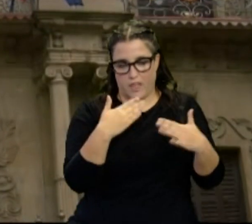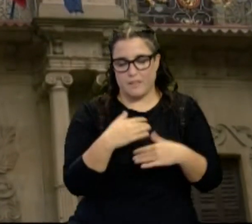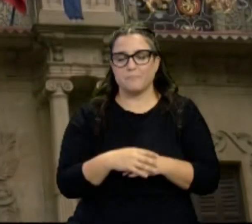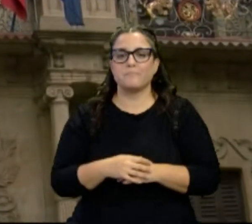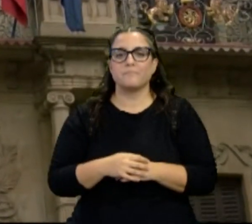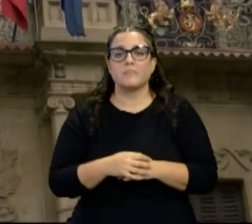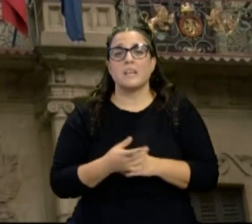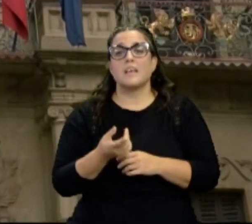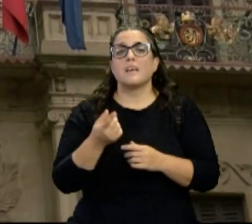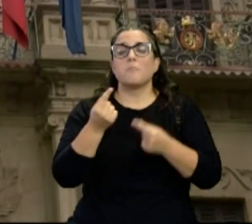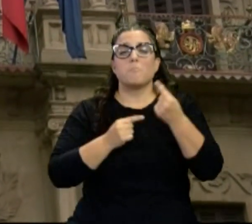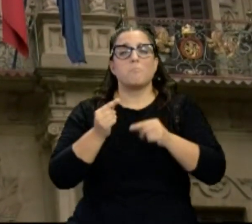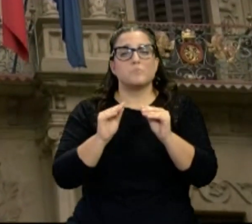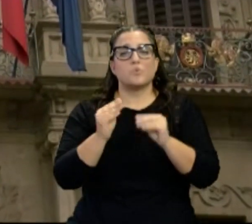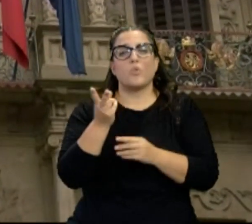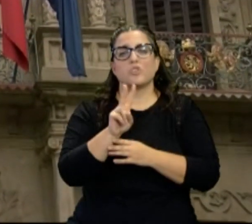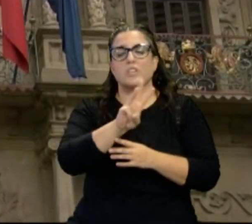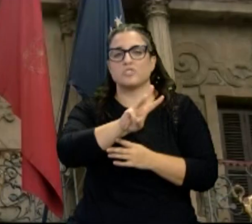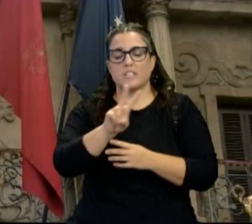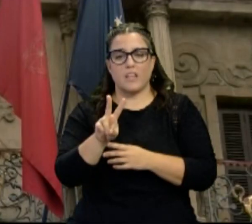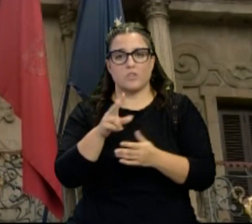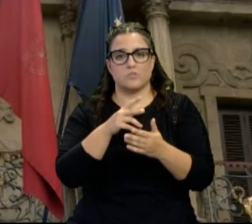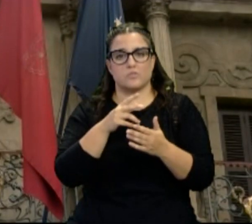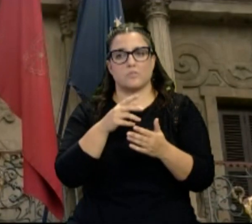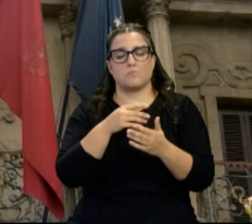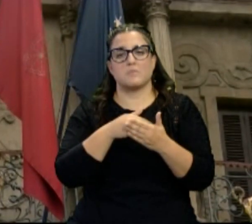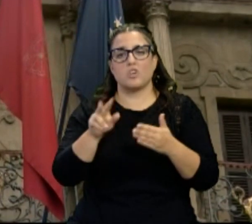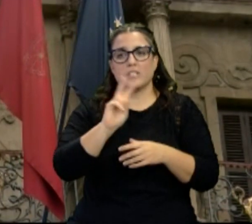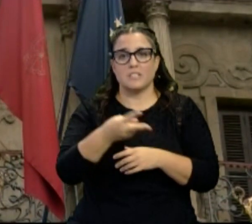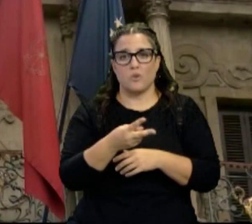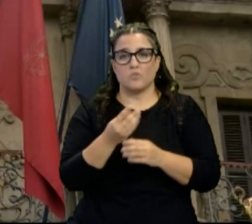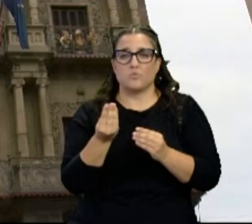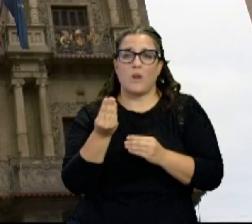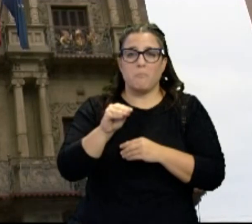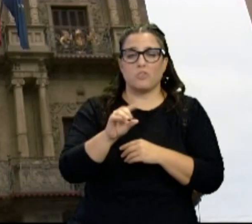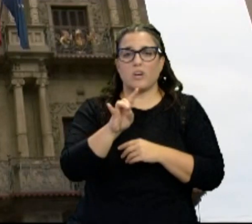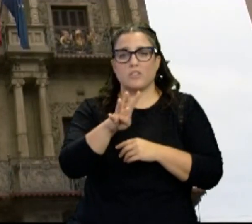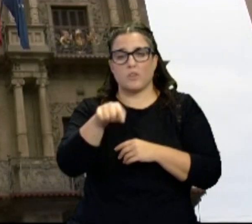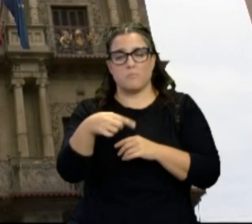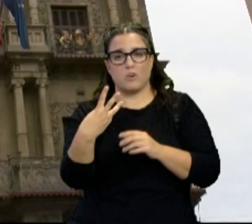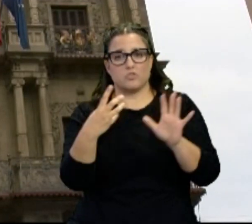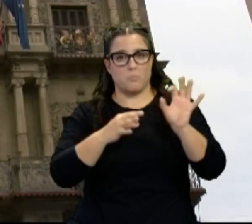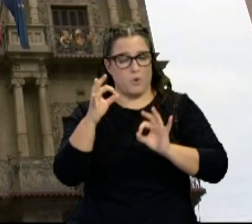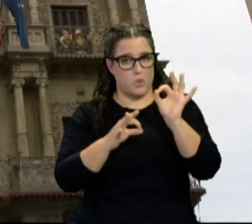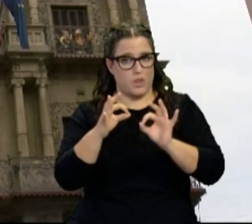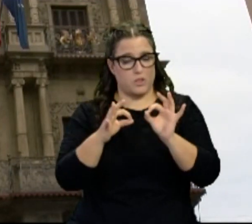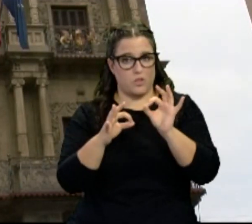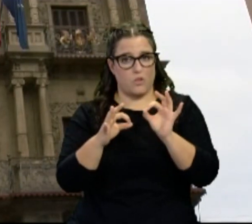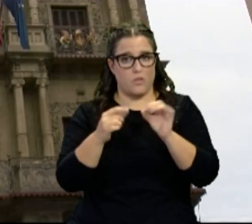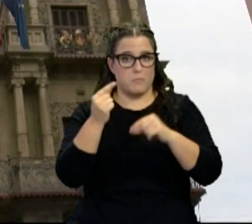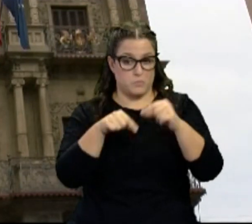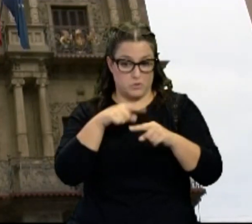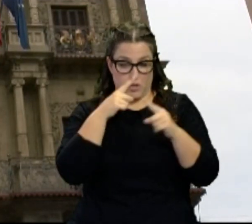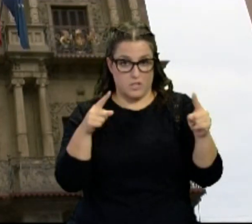de 232,4 millones de euros, un aumento del 14,8% respecto al presupuesto definitivo de este